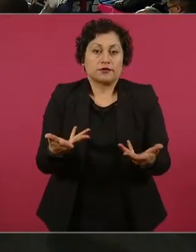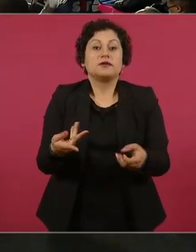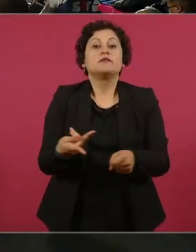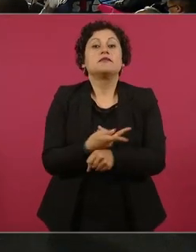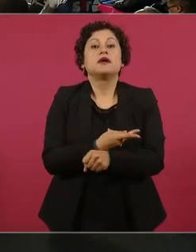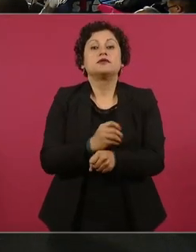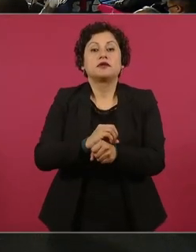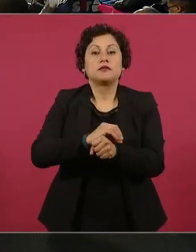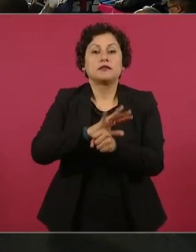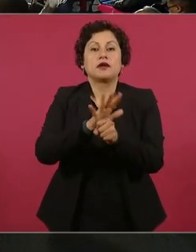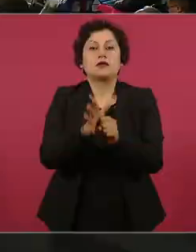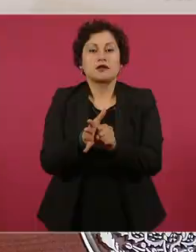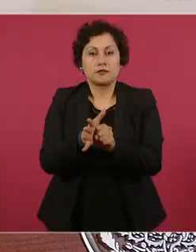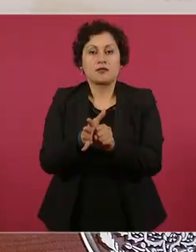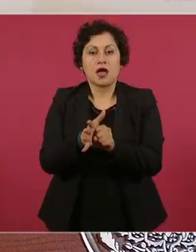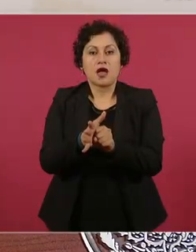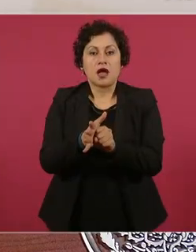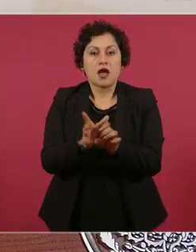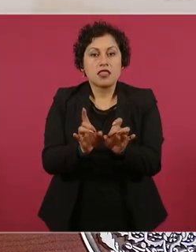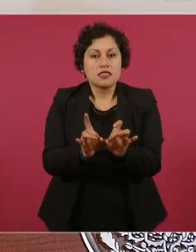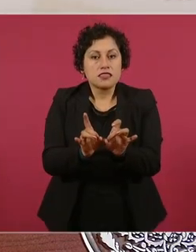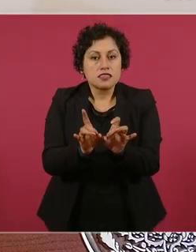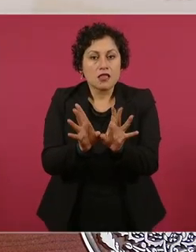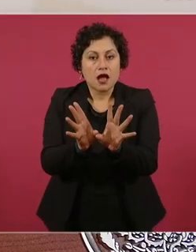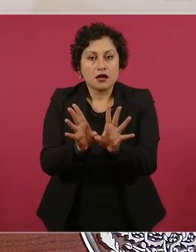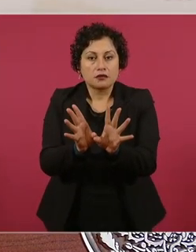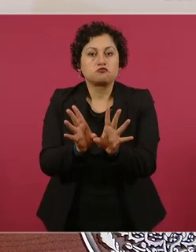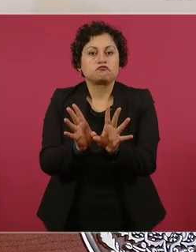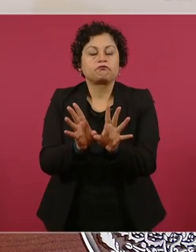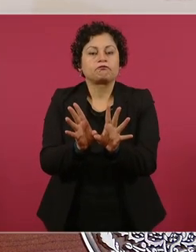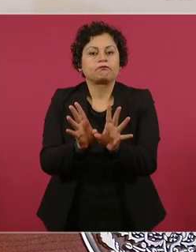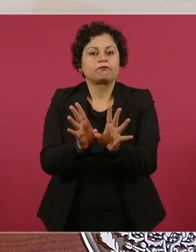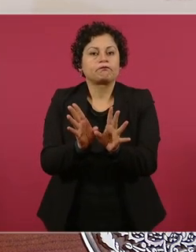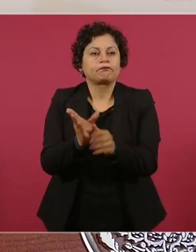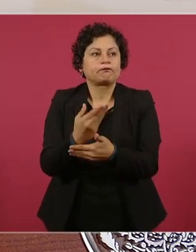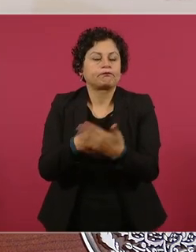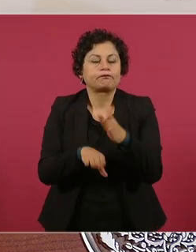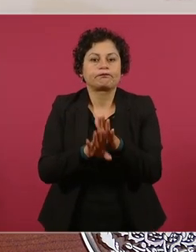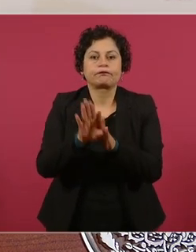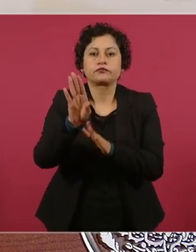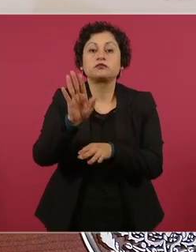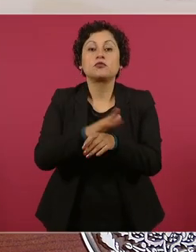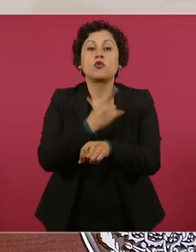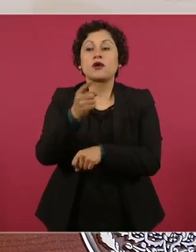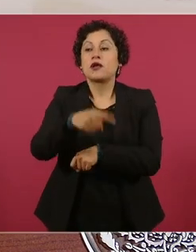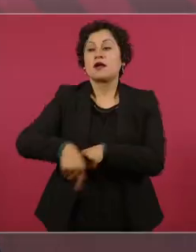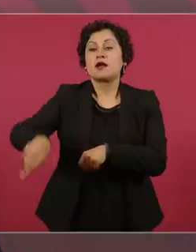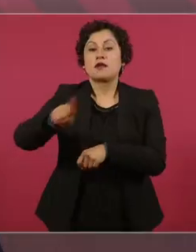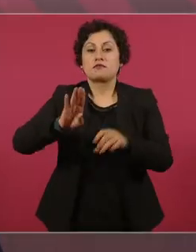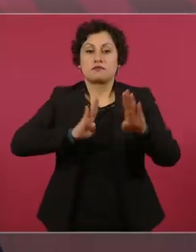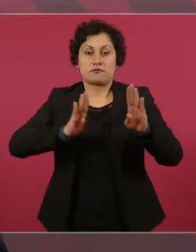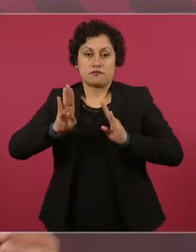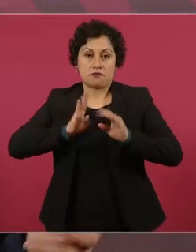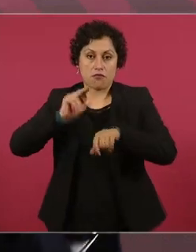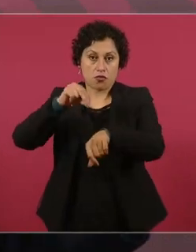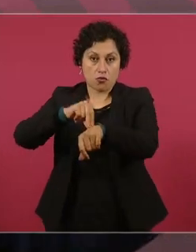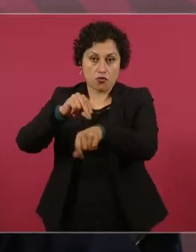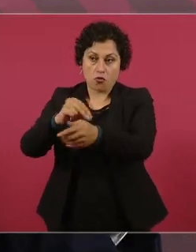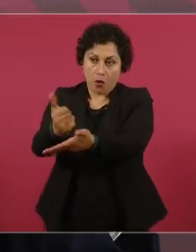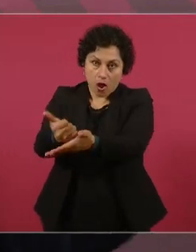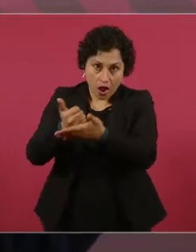Ejército, la Marina, médicos, militares,